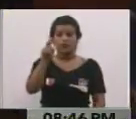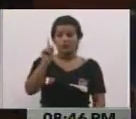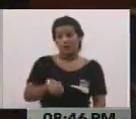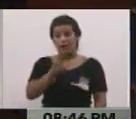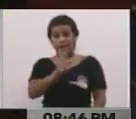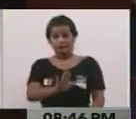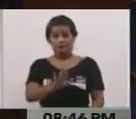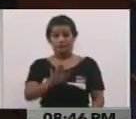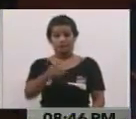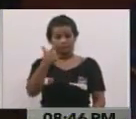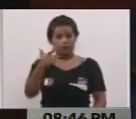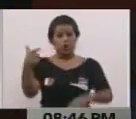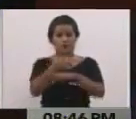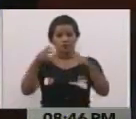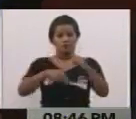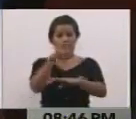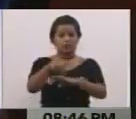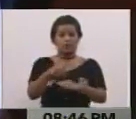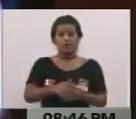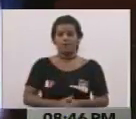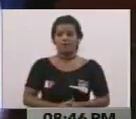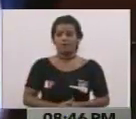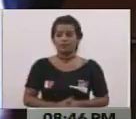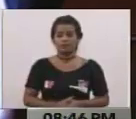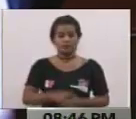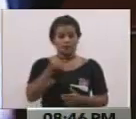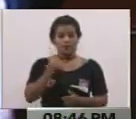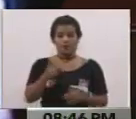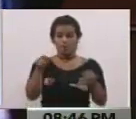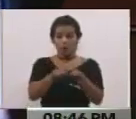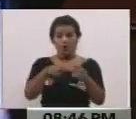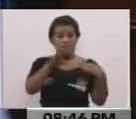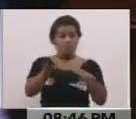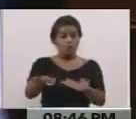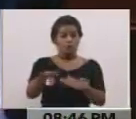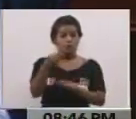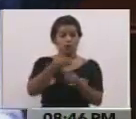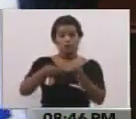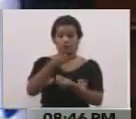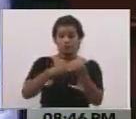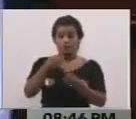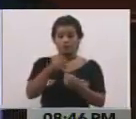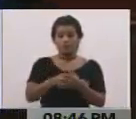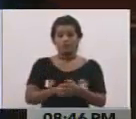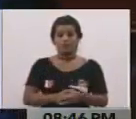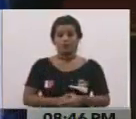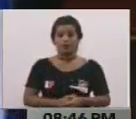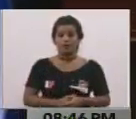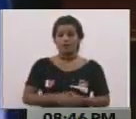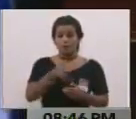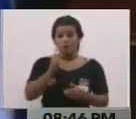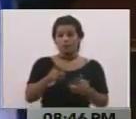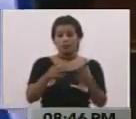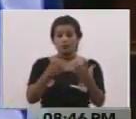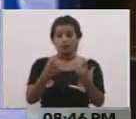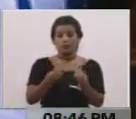premisas del Ejecutivo Nacional, quien ha brindado apoyo económico también al jefe de